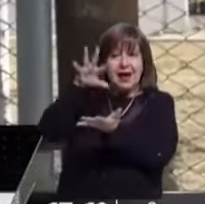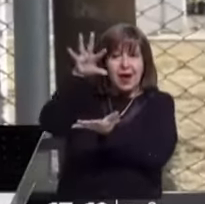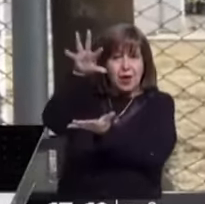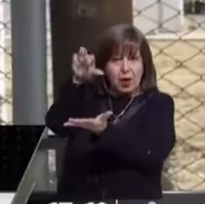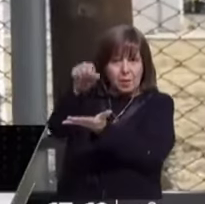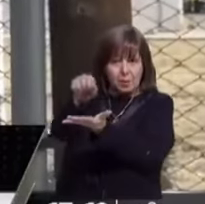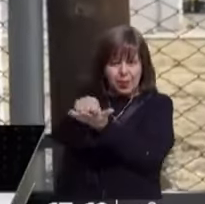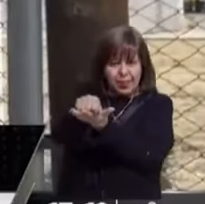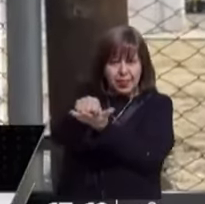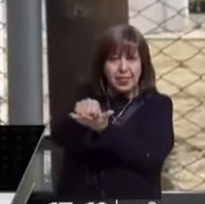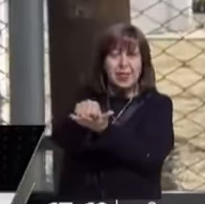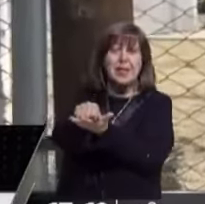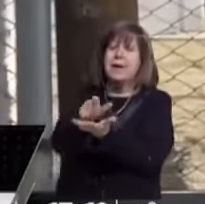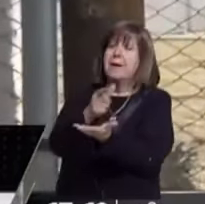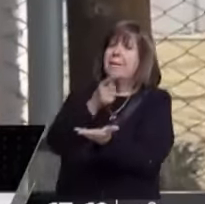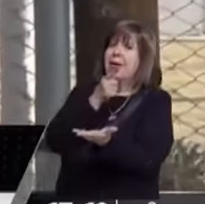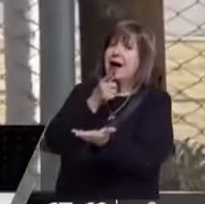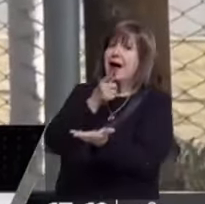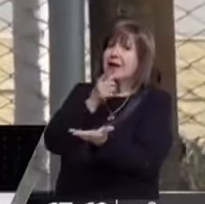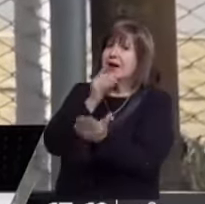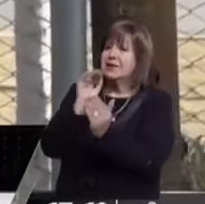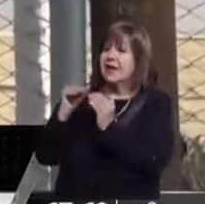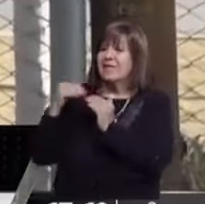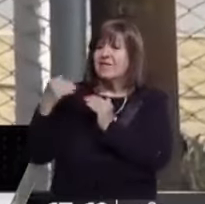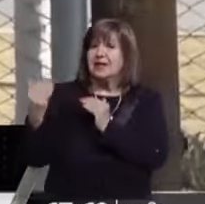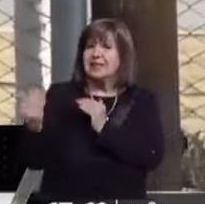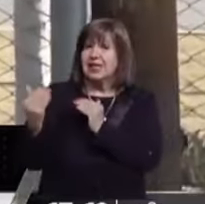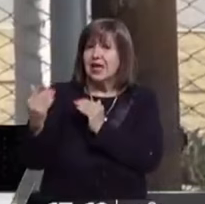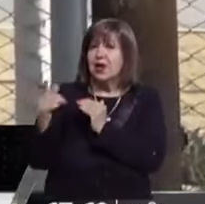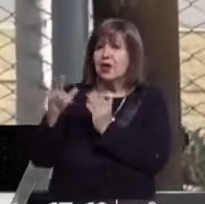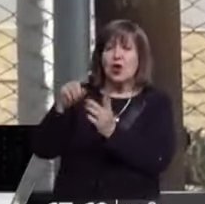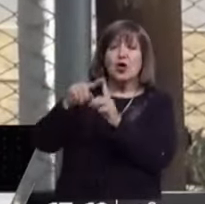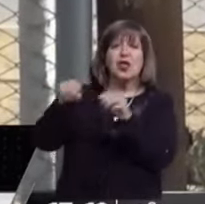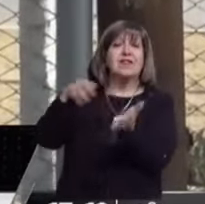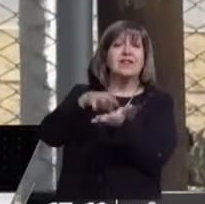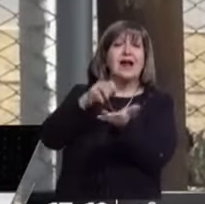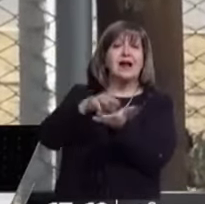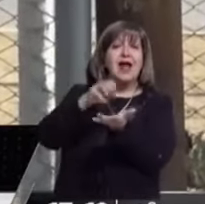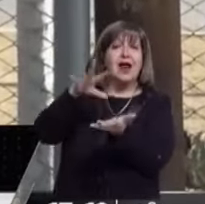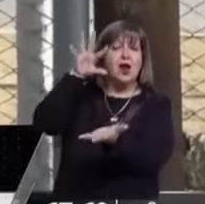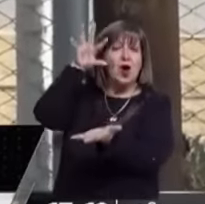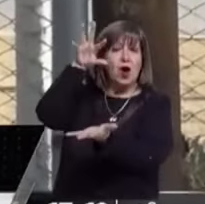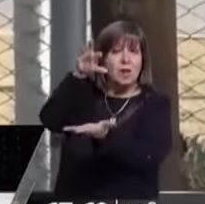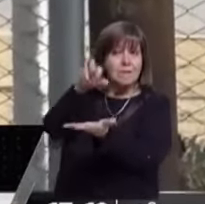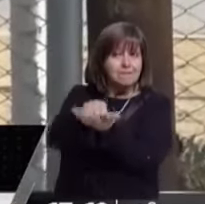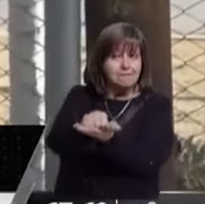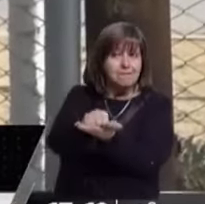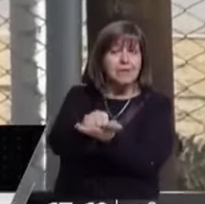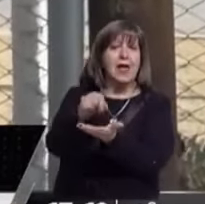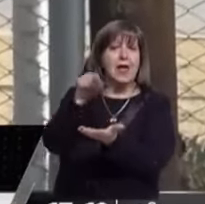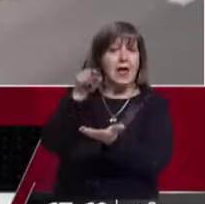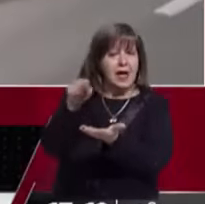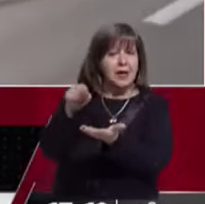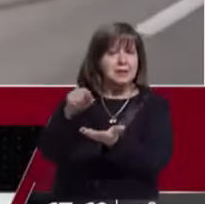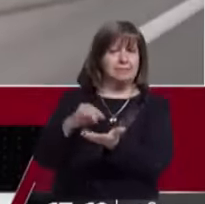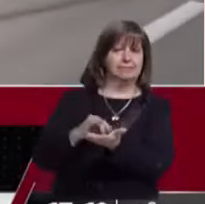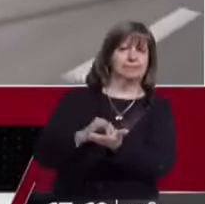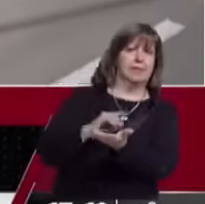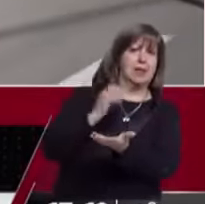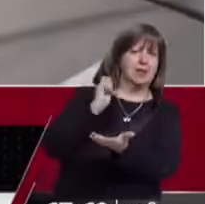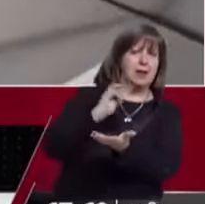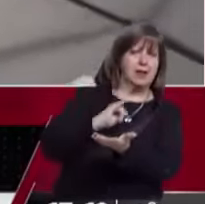que él denunciaba. Esta es la situación y cómo hemos podido ir hilando